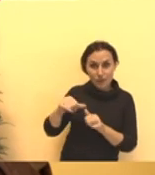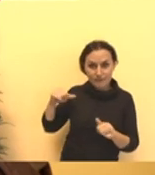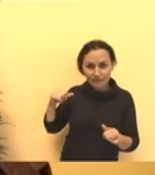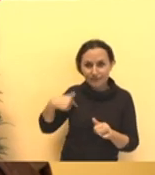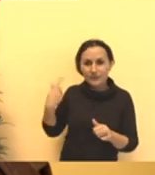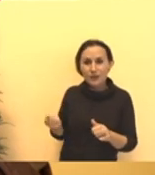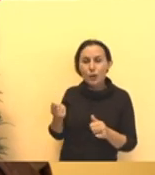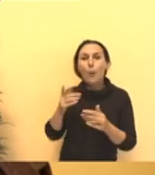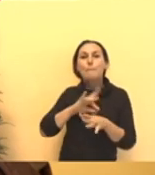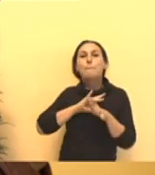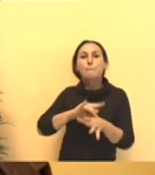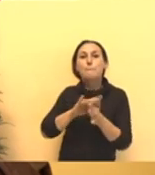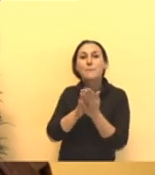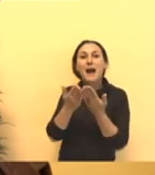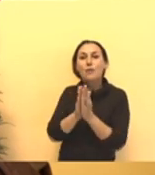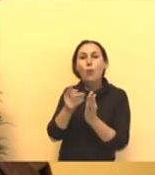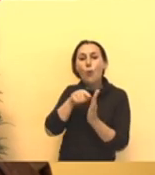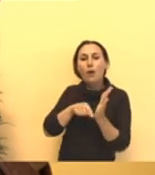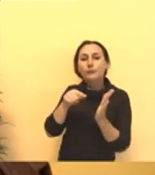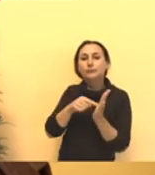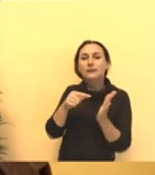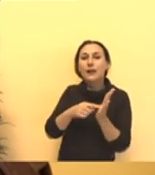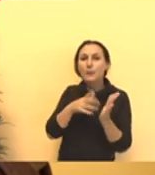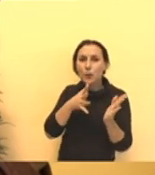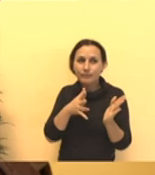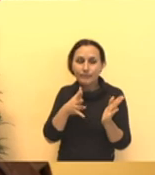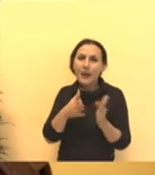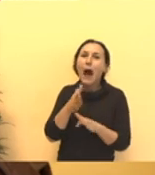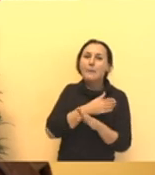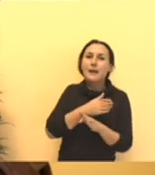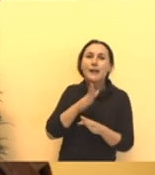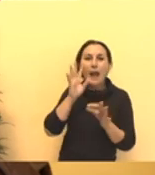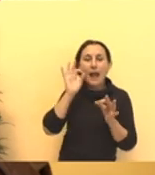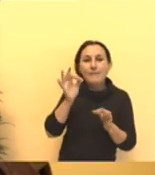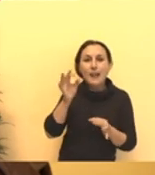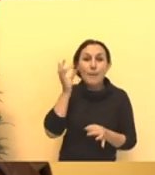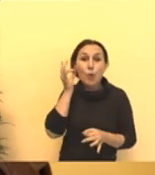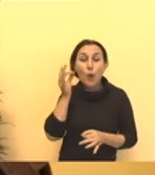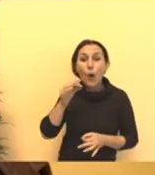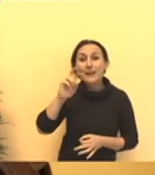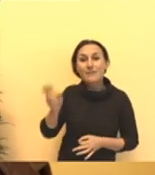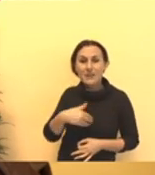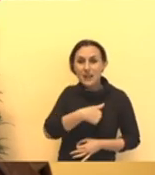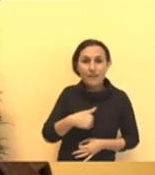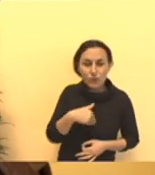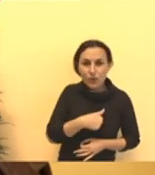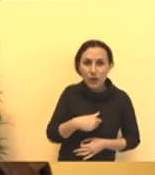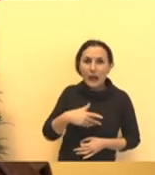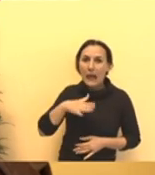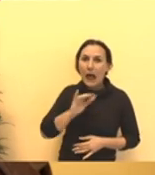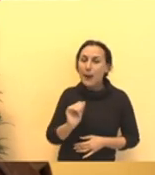guía porque es verdad que las mujeres con diversidad funcional tienen 5 veces más probabilidades de ser